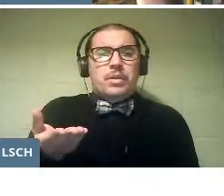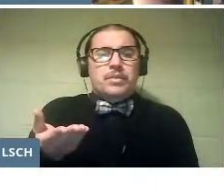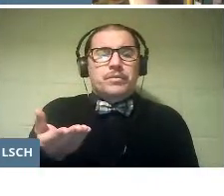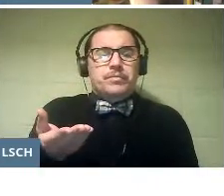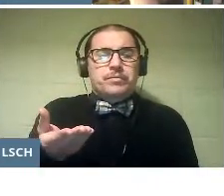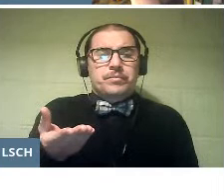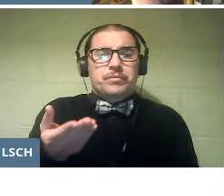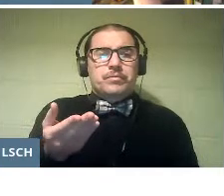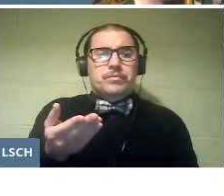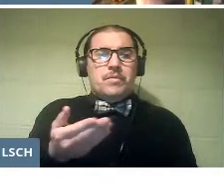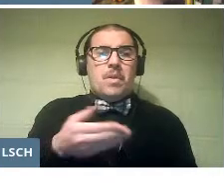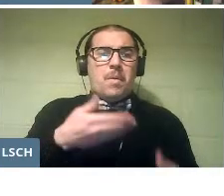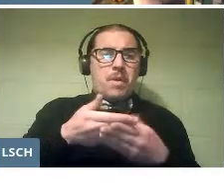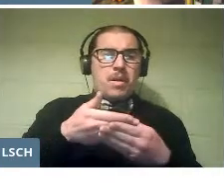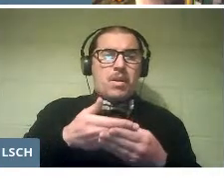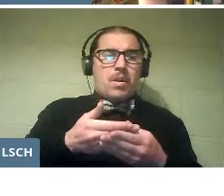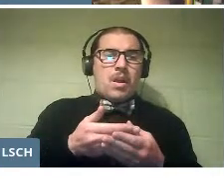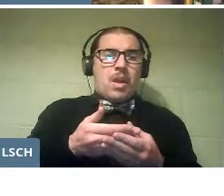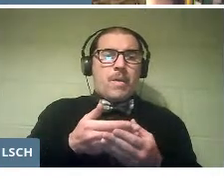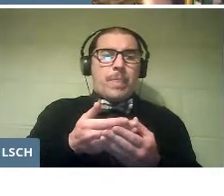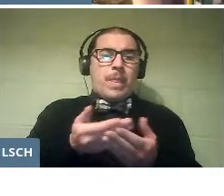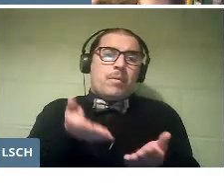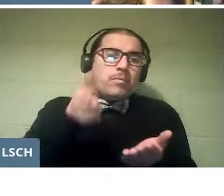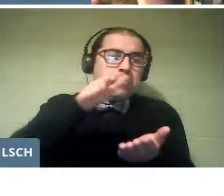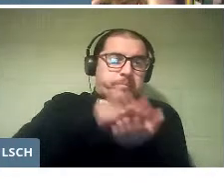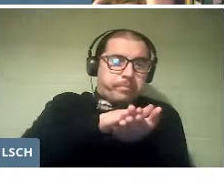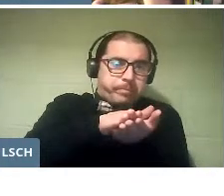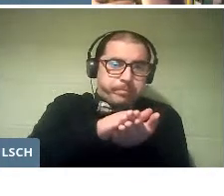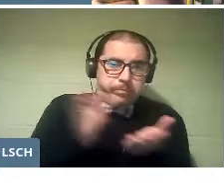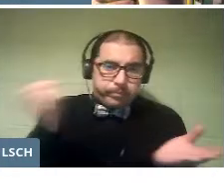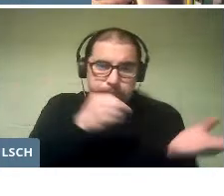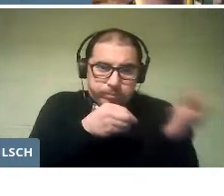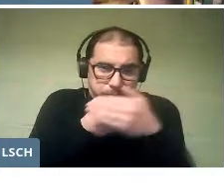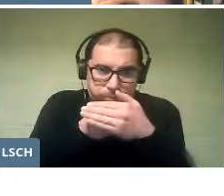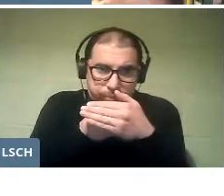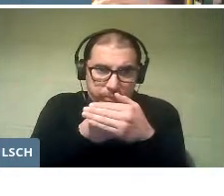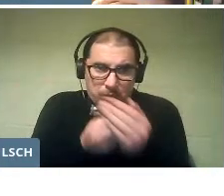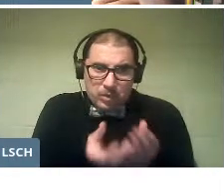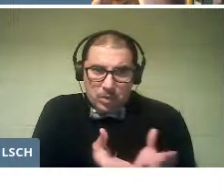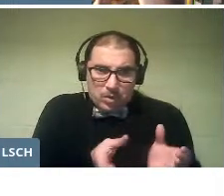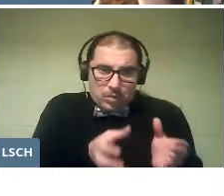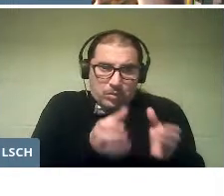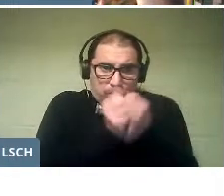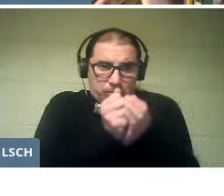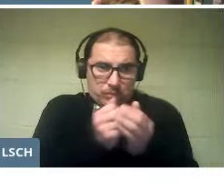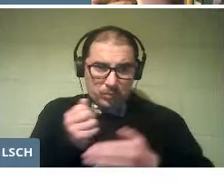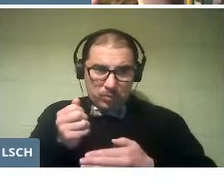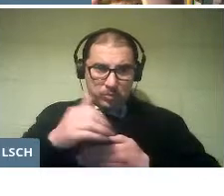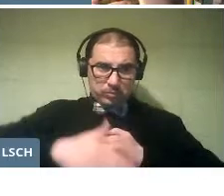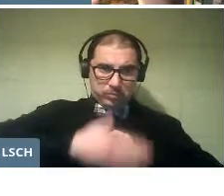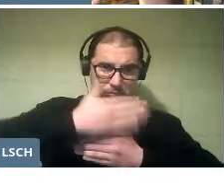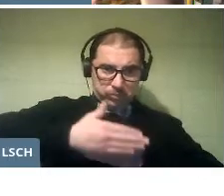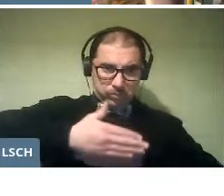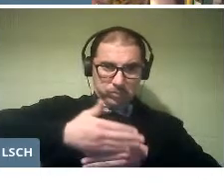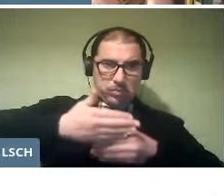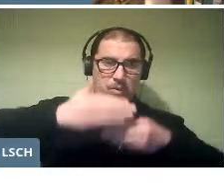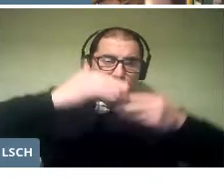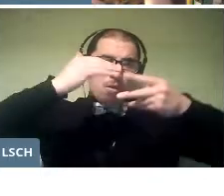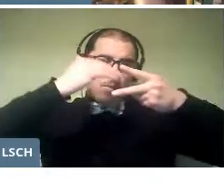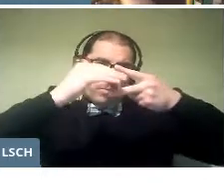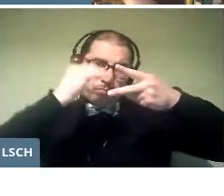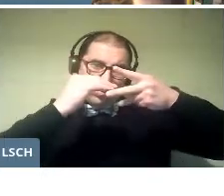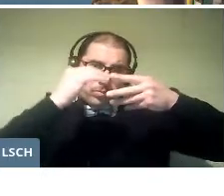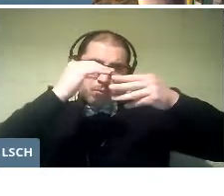adicionadas al fardo funerario mismo, entre túnica y túnica, por ejemplo, entre diferentes capas